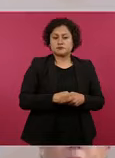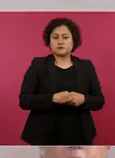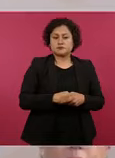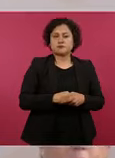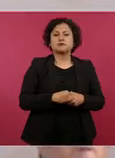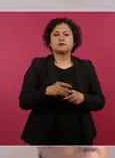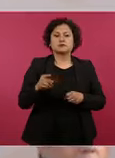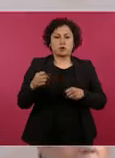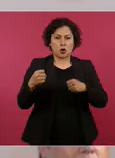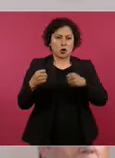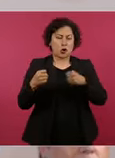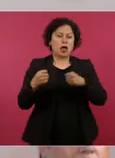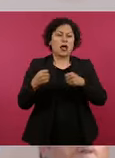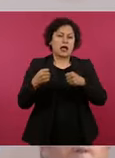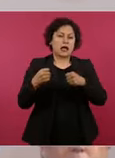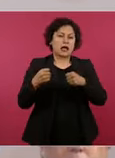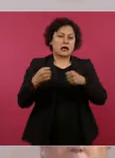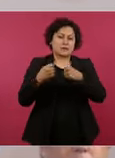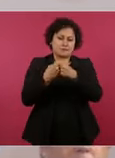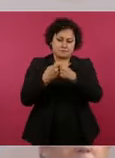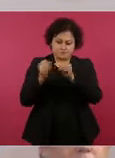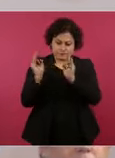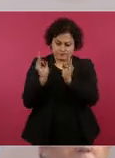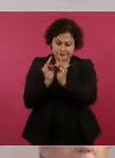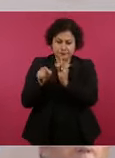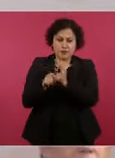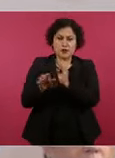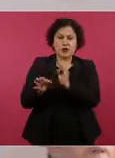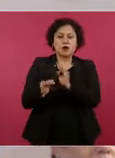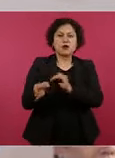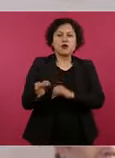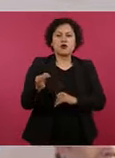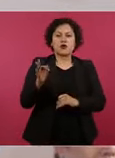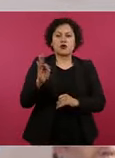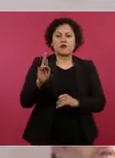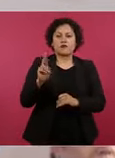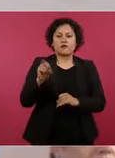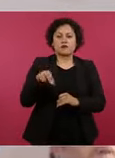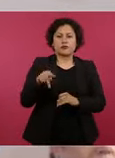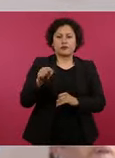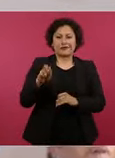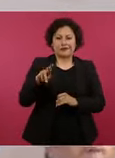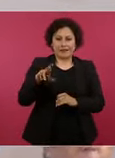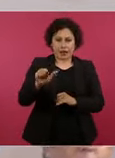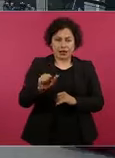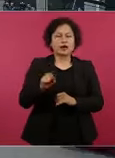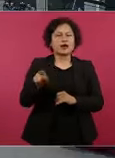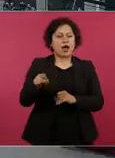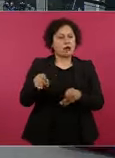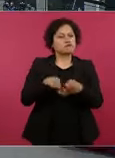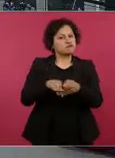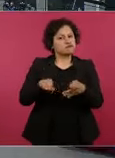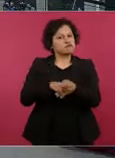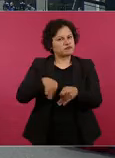en frontera, pues, tenemos presencia constante ahí.